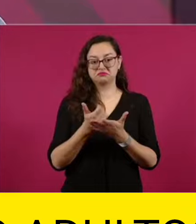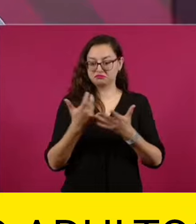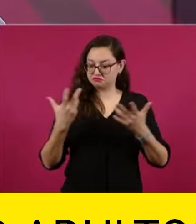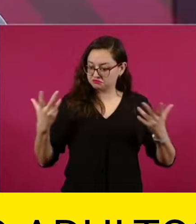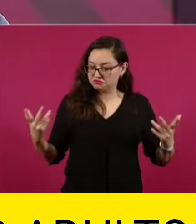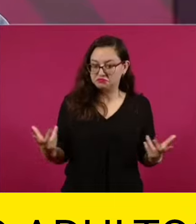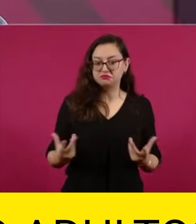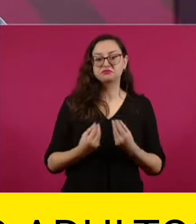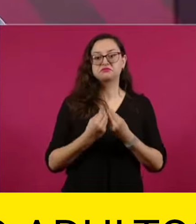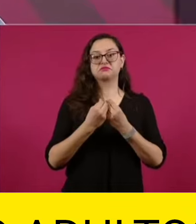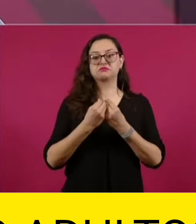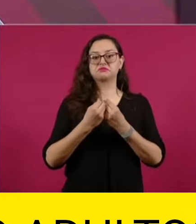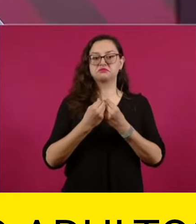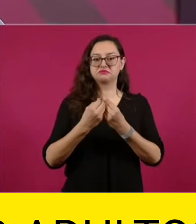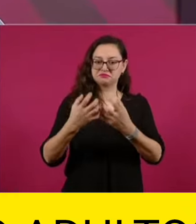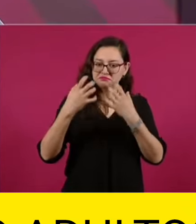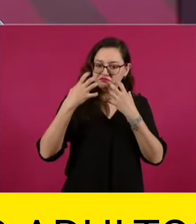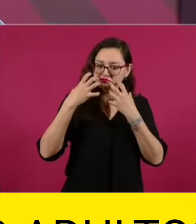a gritar